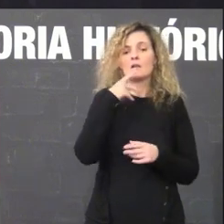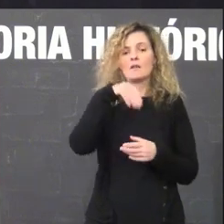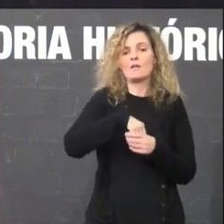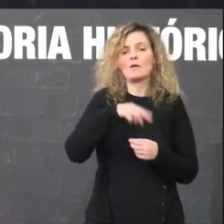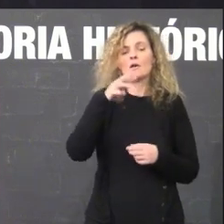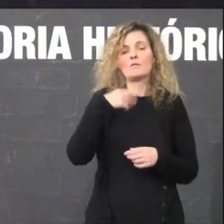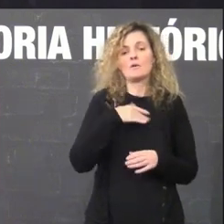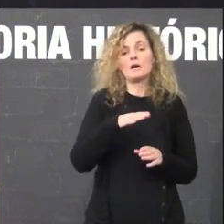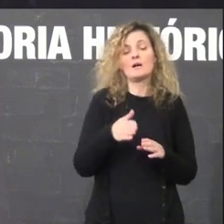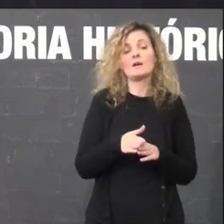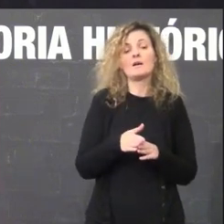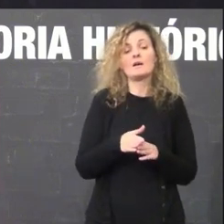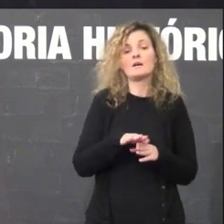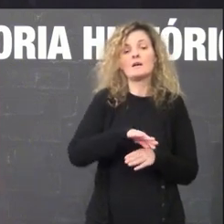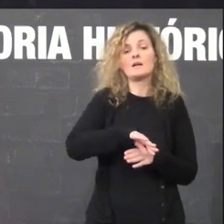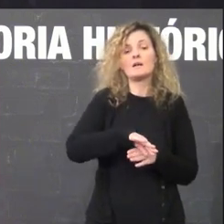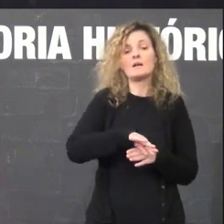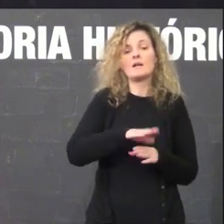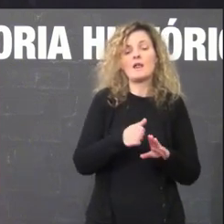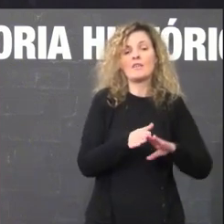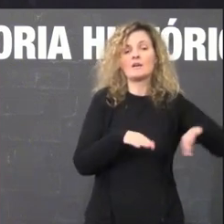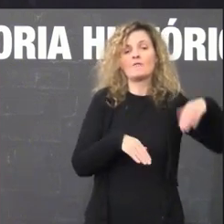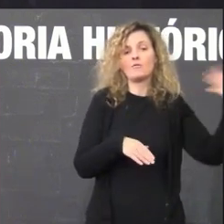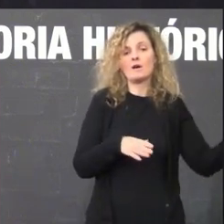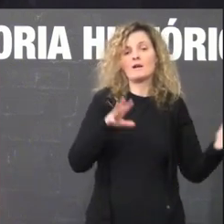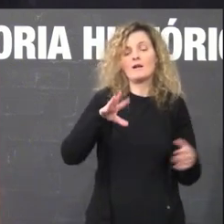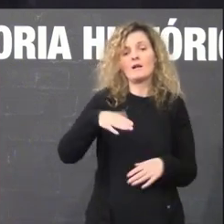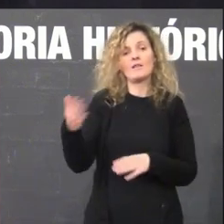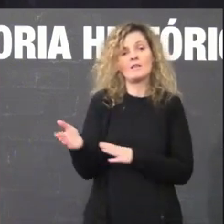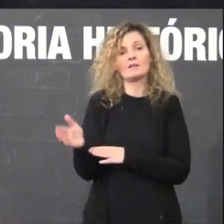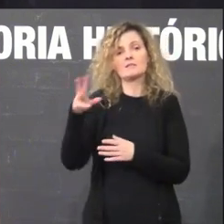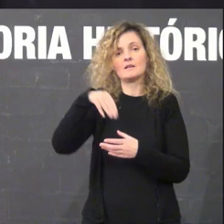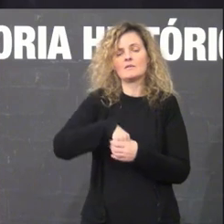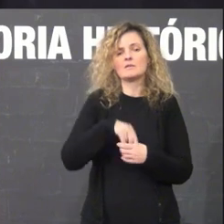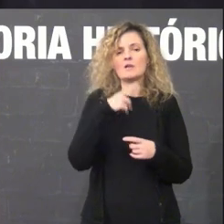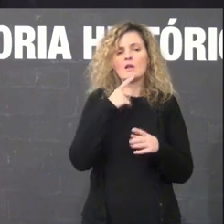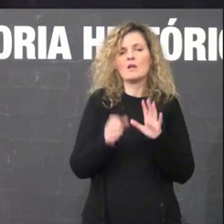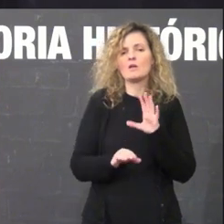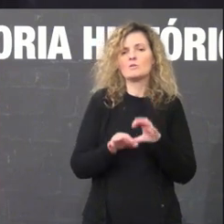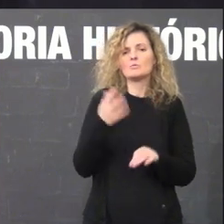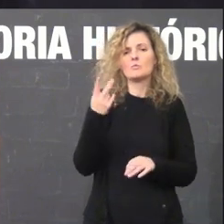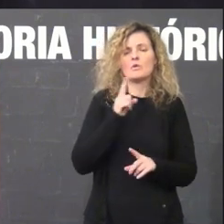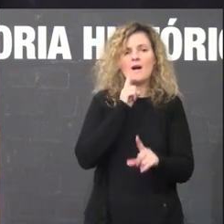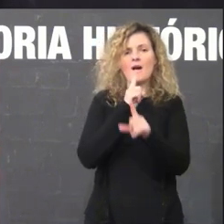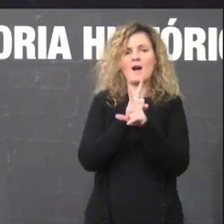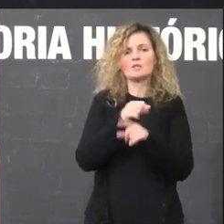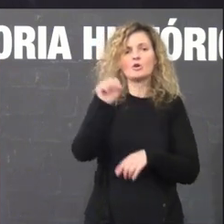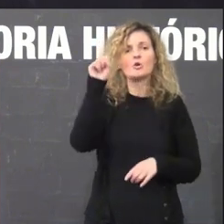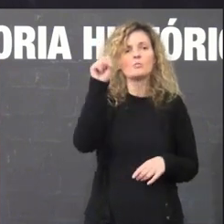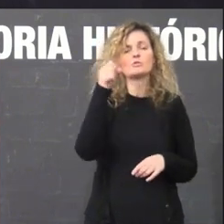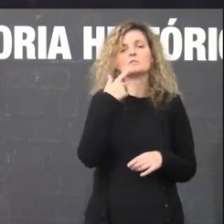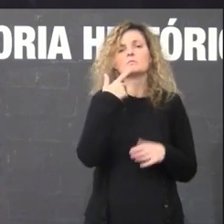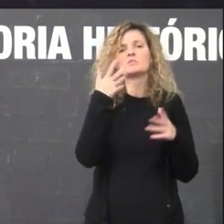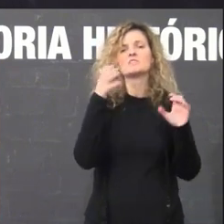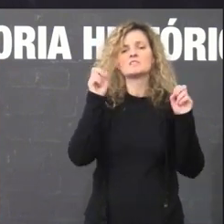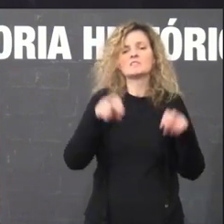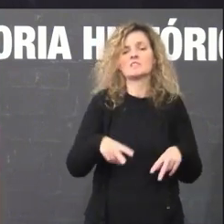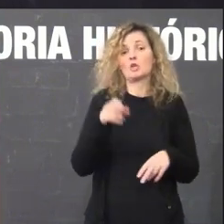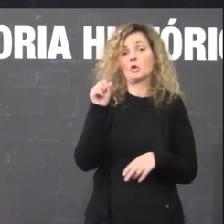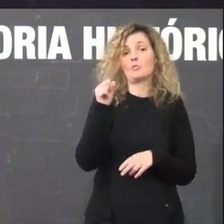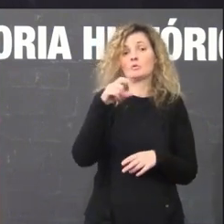la izquierda está fuera ha dado lugar a una suerte de anticomunismo sin